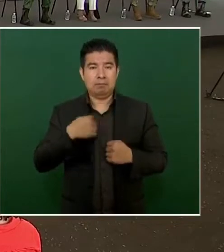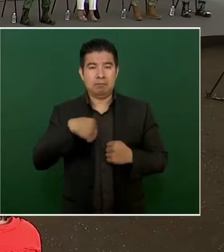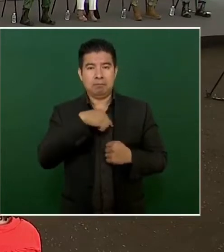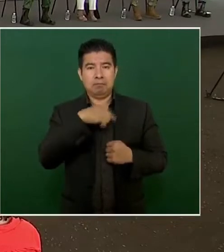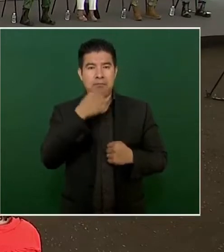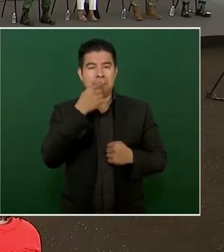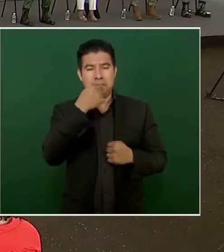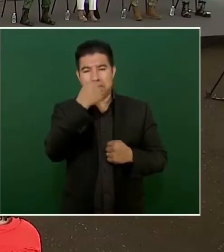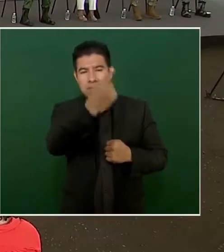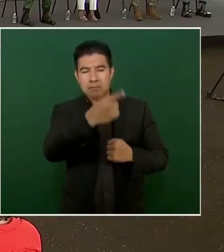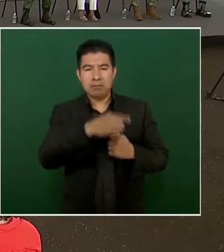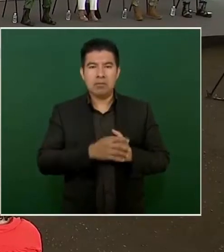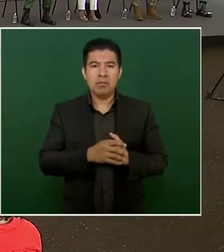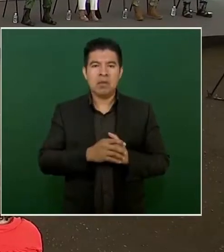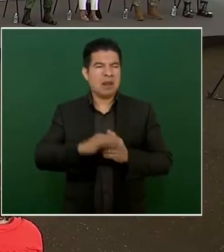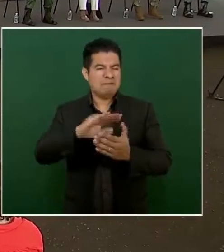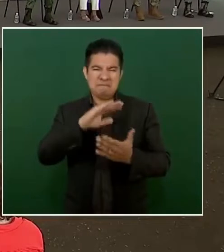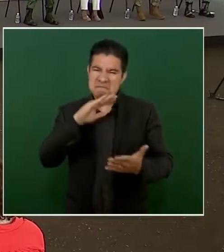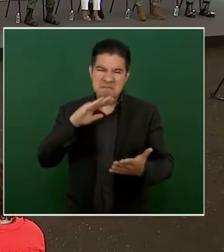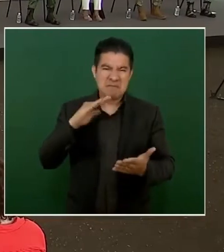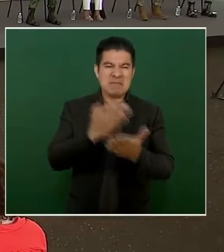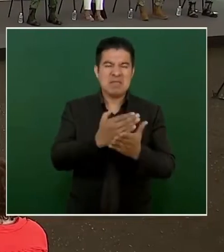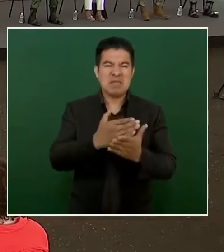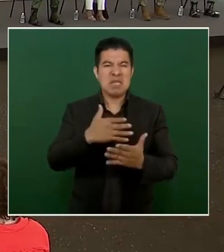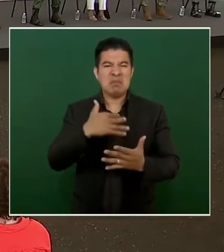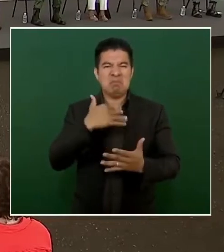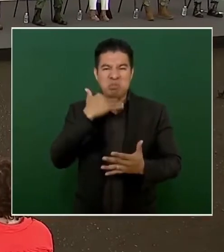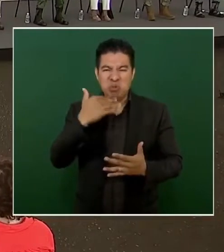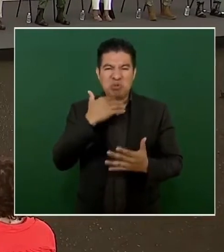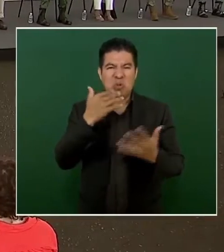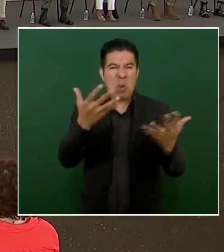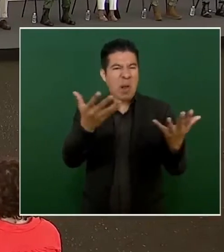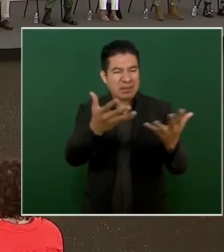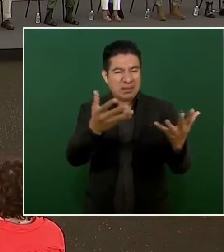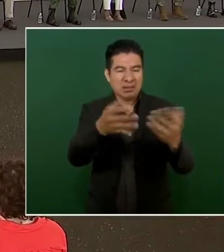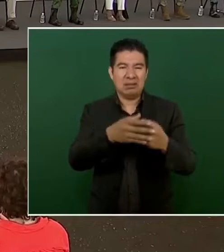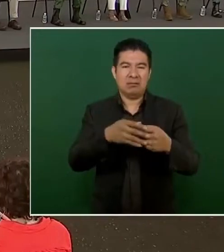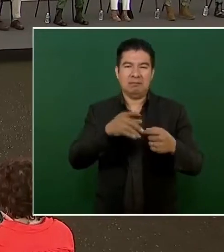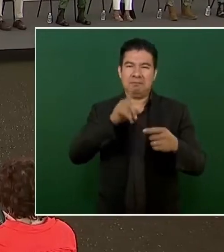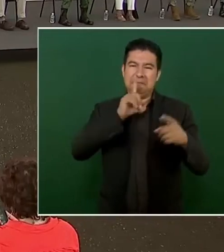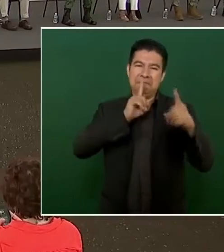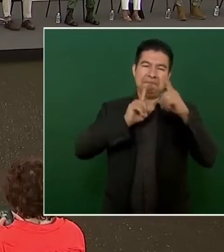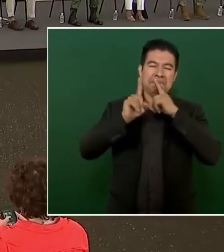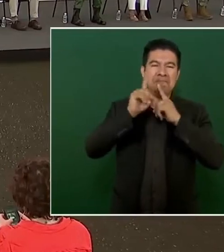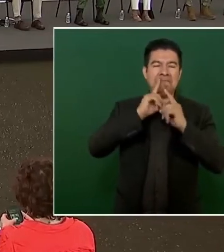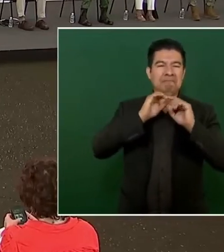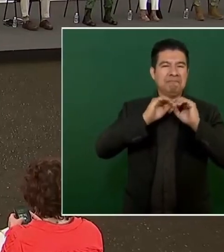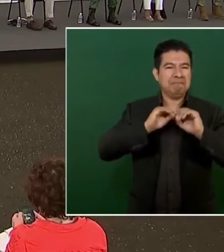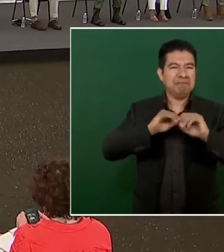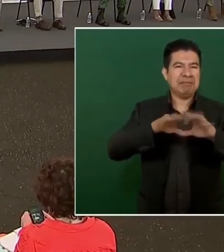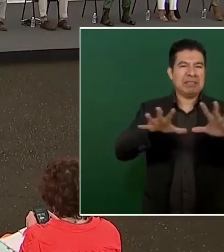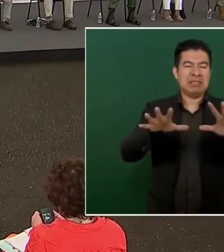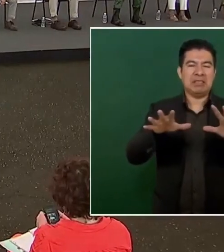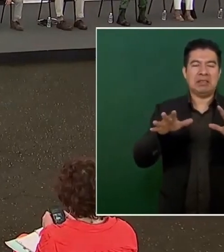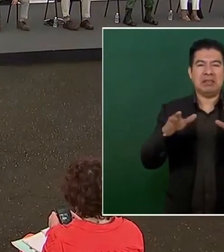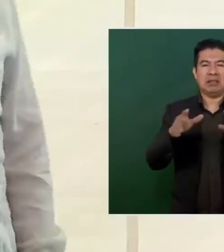de mentiras y de hipocresías.